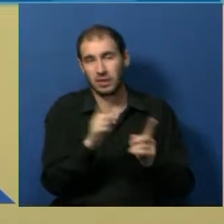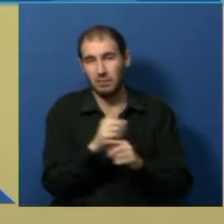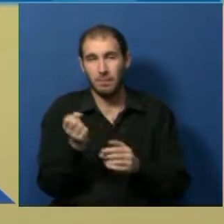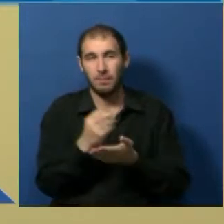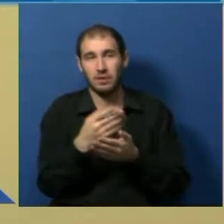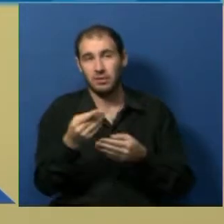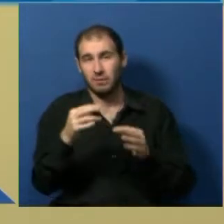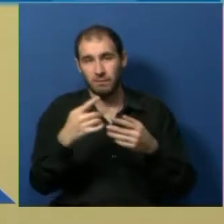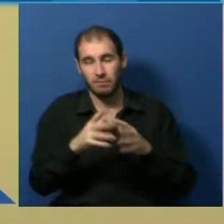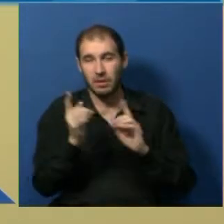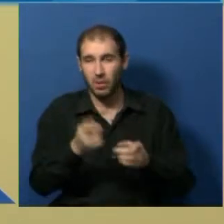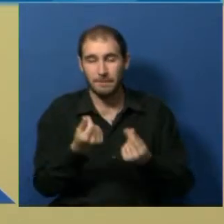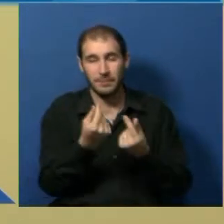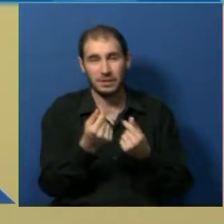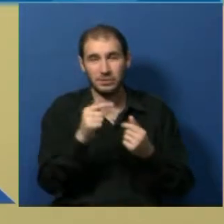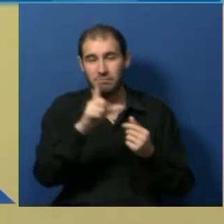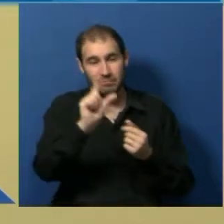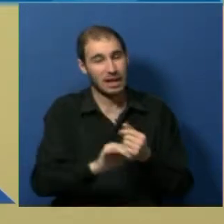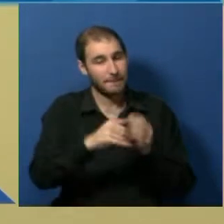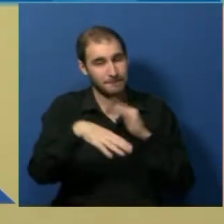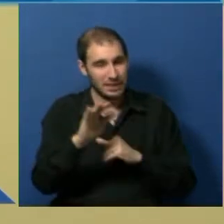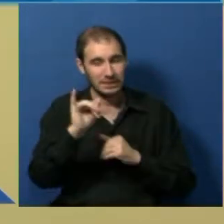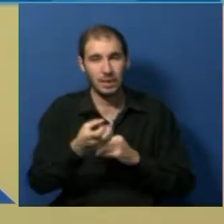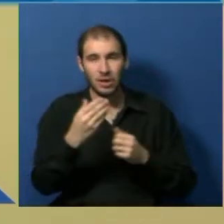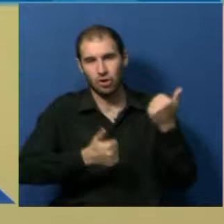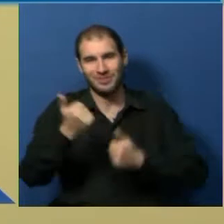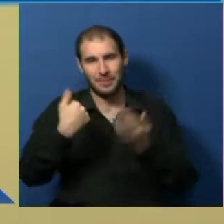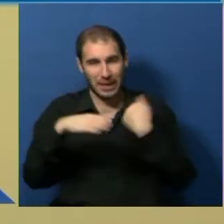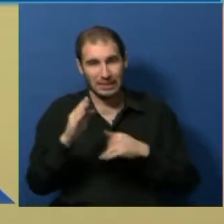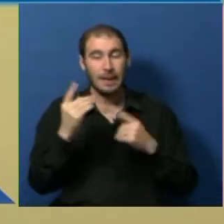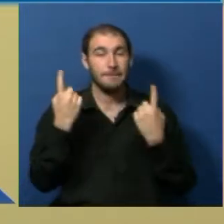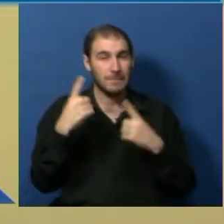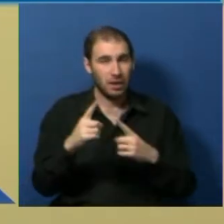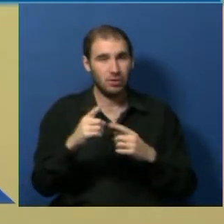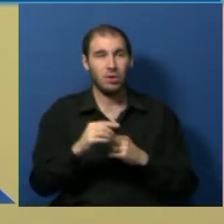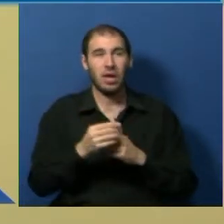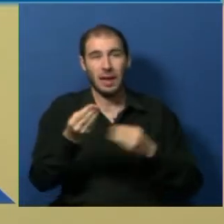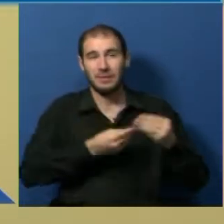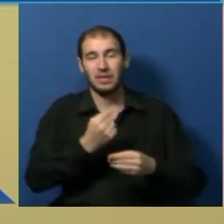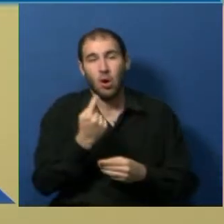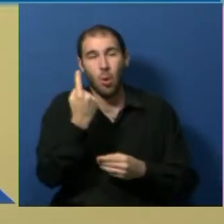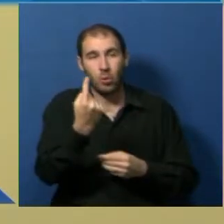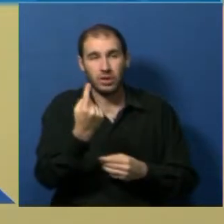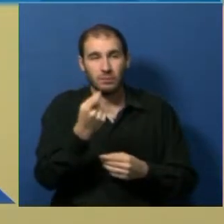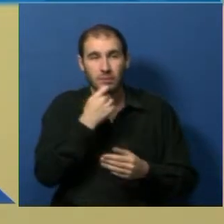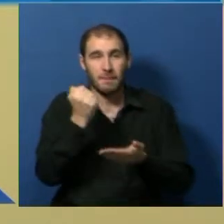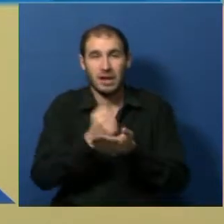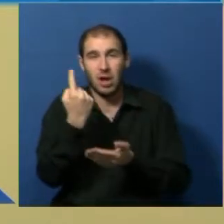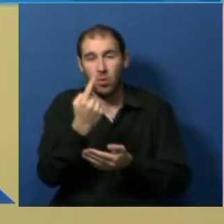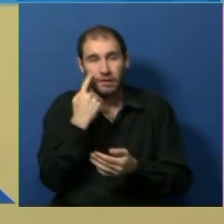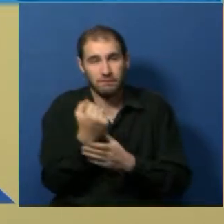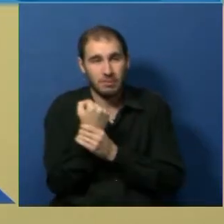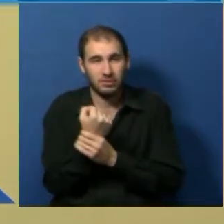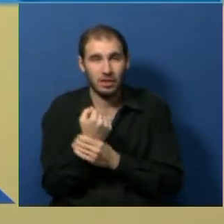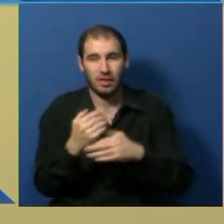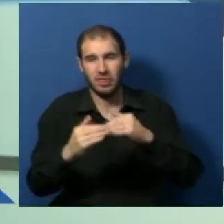mismas prestaciones, esos precios sí deberían bajar más, claro, porque va a haber más competencia. Ahora, si hay solo una empresa que traiga una marca de estas conocidas... Y que tenga